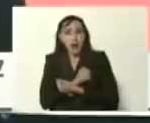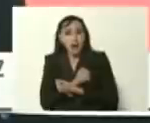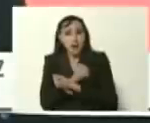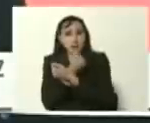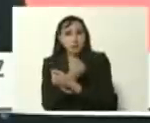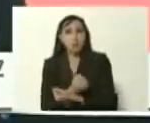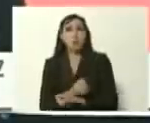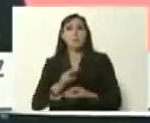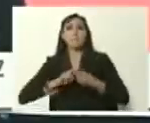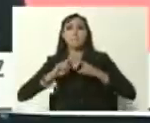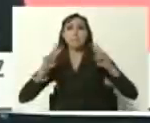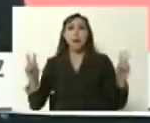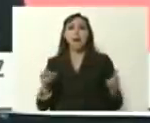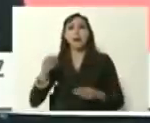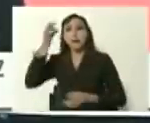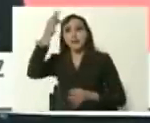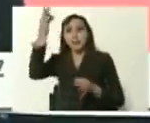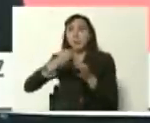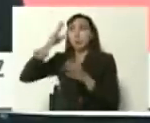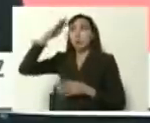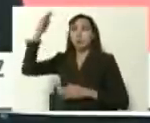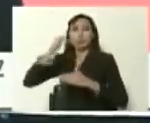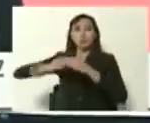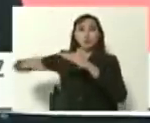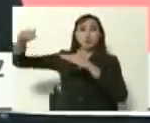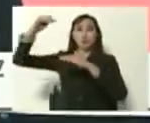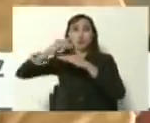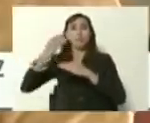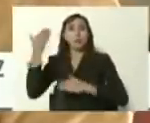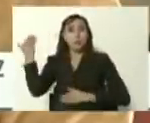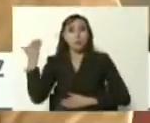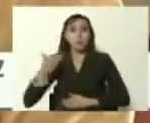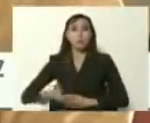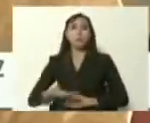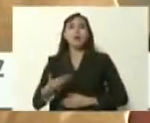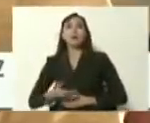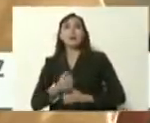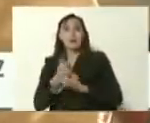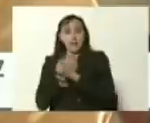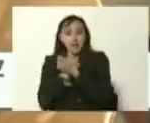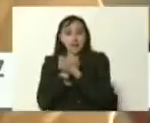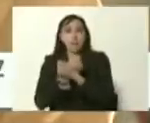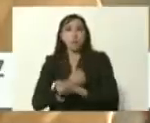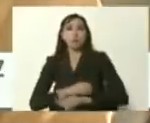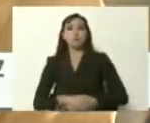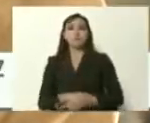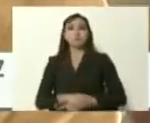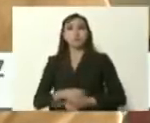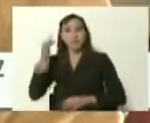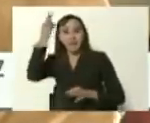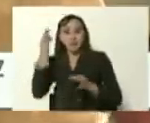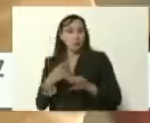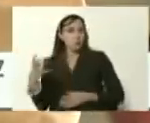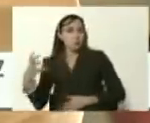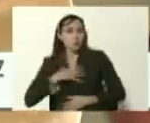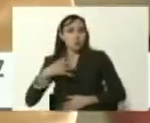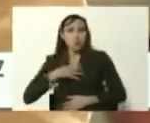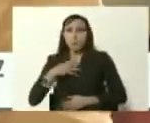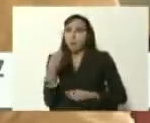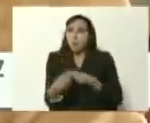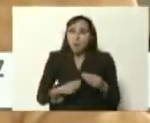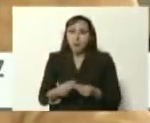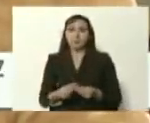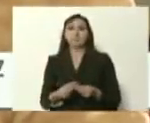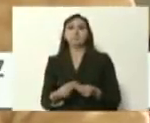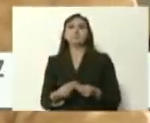favor de la paz, y creemos en el Dios supremo, en el Dios de amor, creemos que no podemos colocar en la